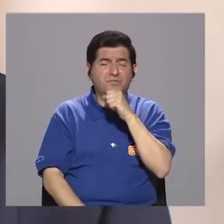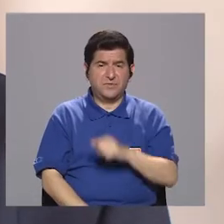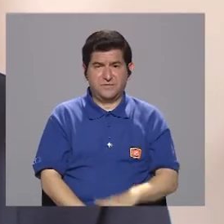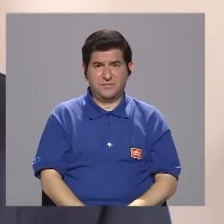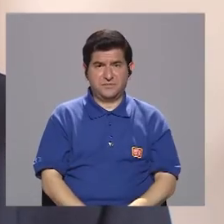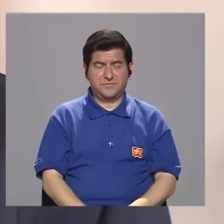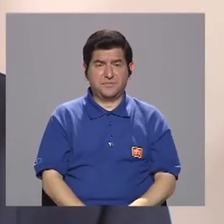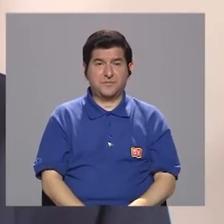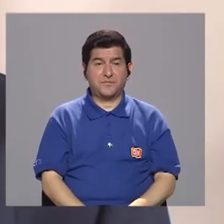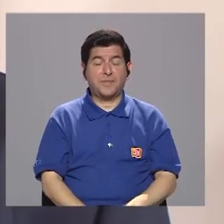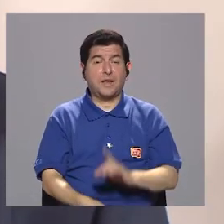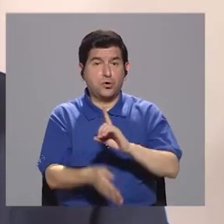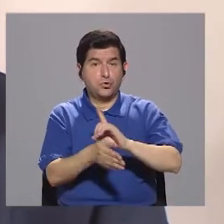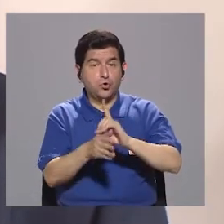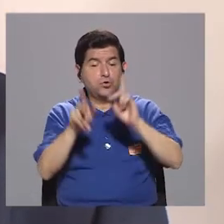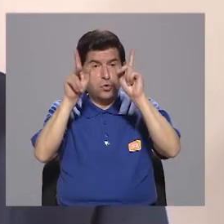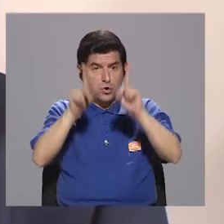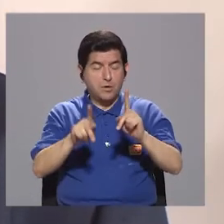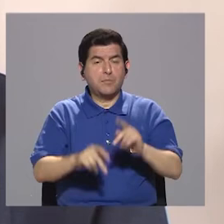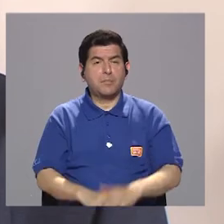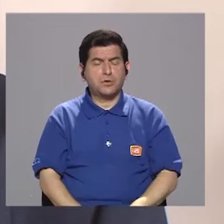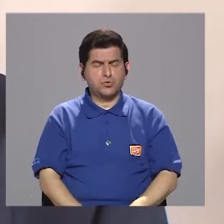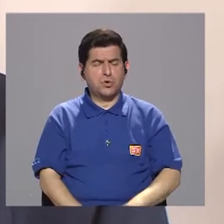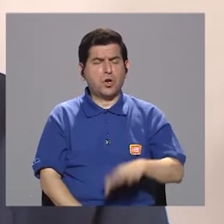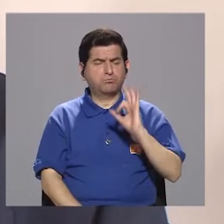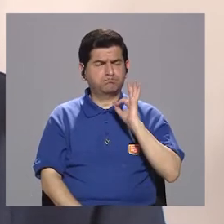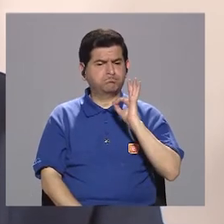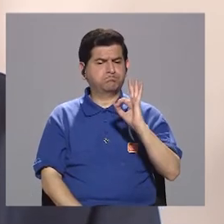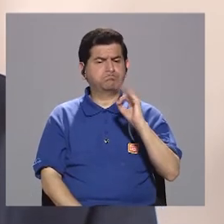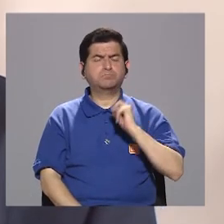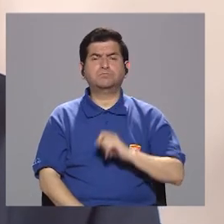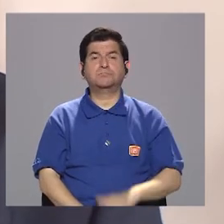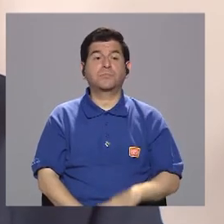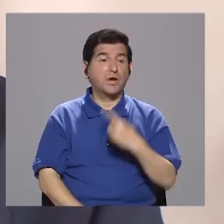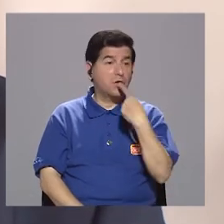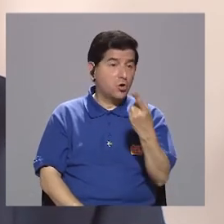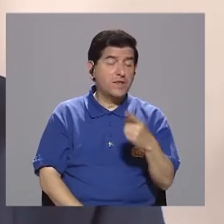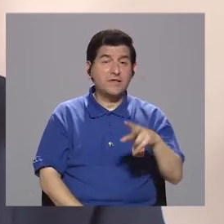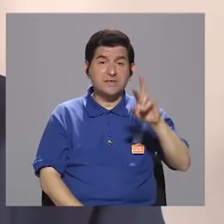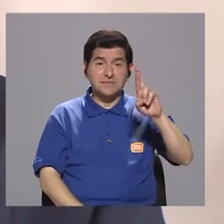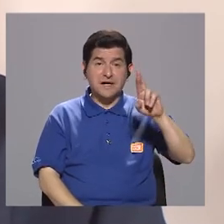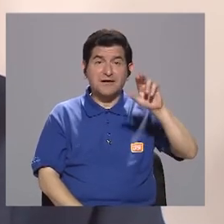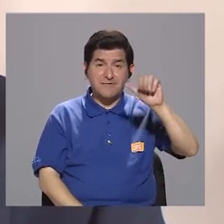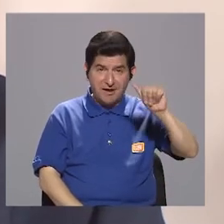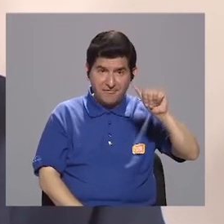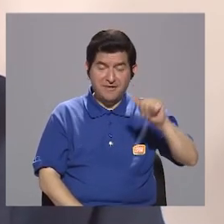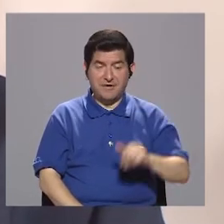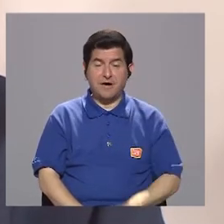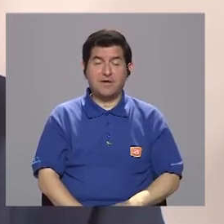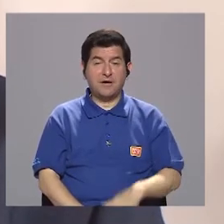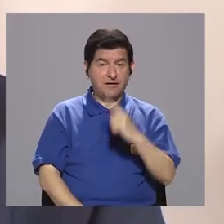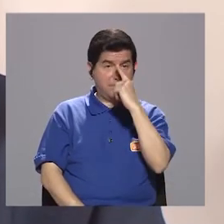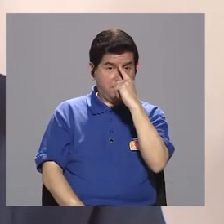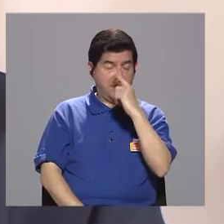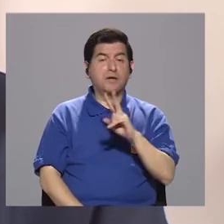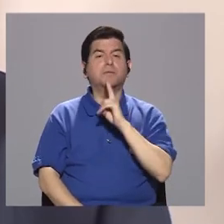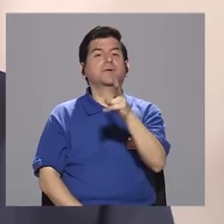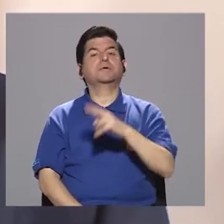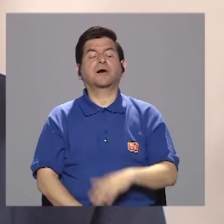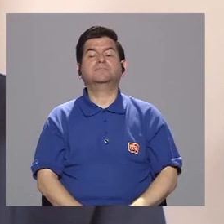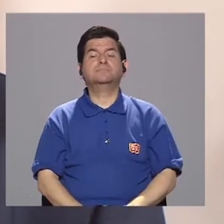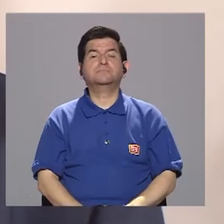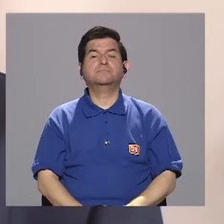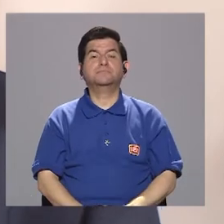avenida Chapultepec, el doctor era una persona superior, ¿verdad? Eso que dice Rafael Ángel es absolutamente cierto, ¿verdad? El